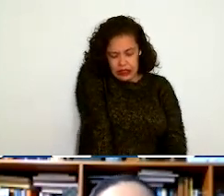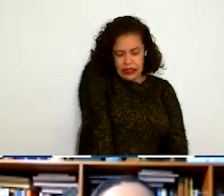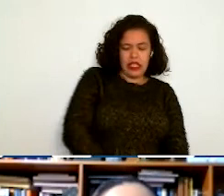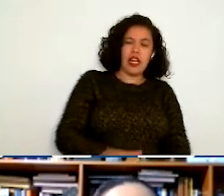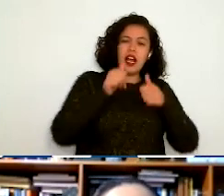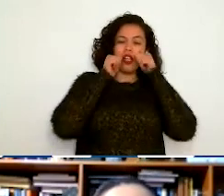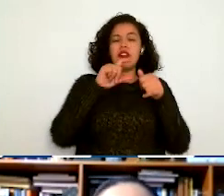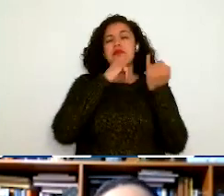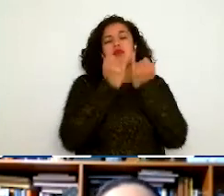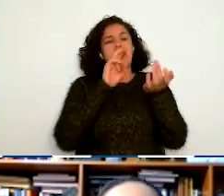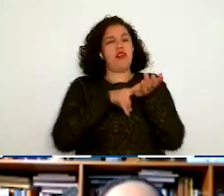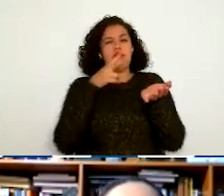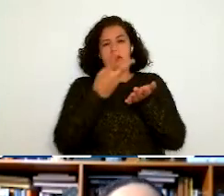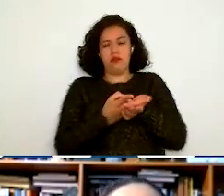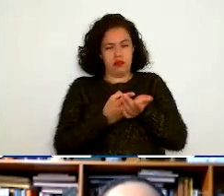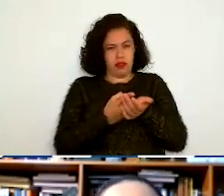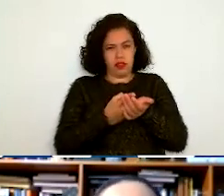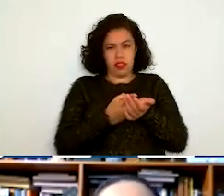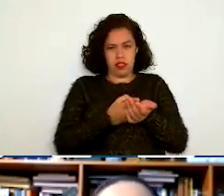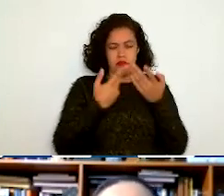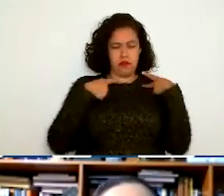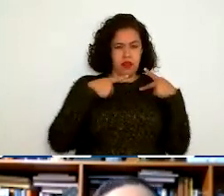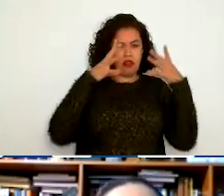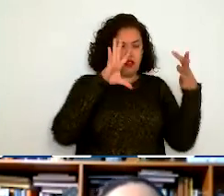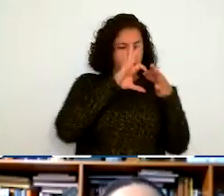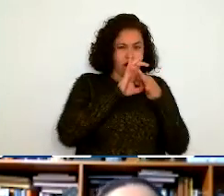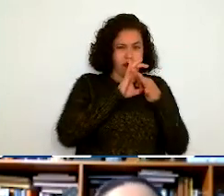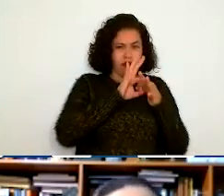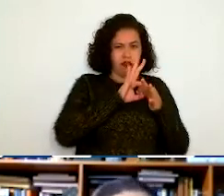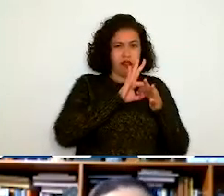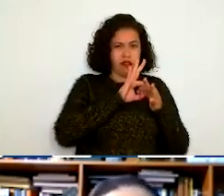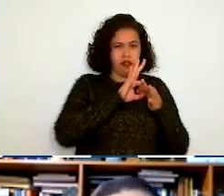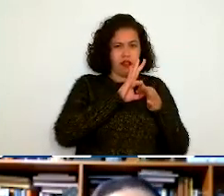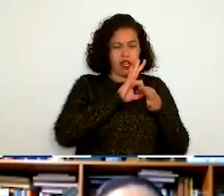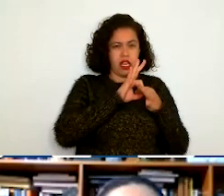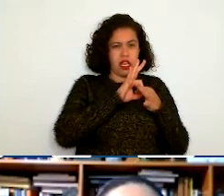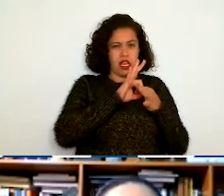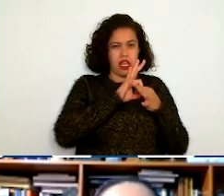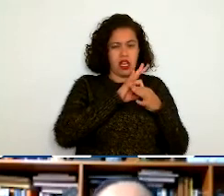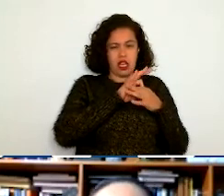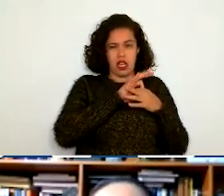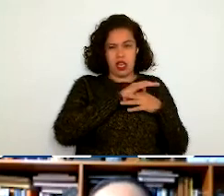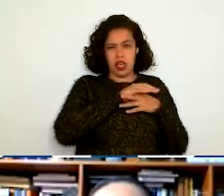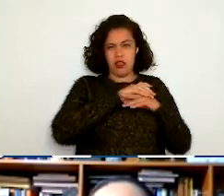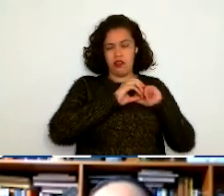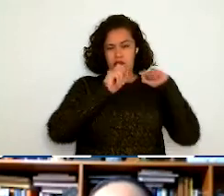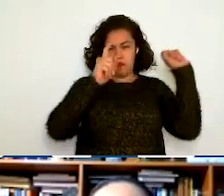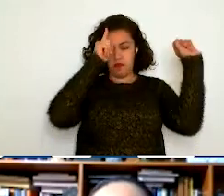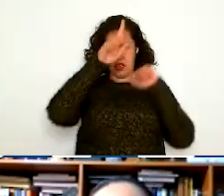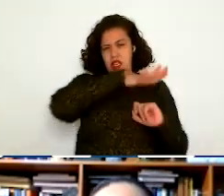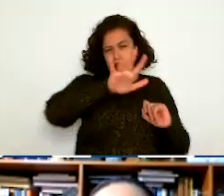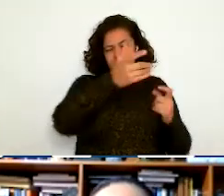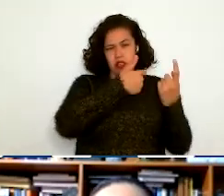¿no? Con las personas, que podamos generar en las personas una activación también en la solución de su situación, que